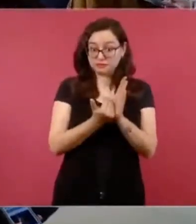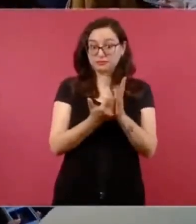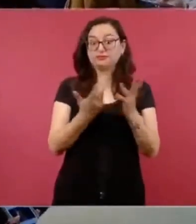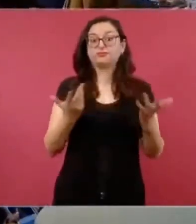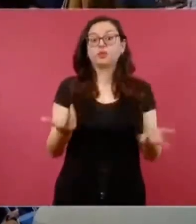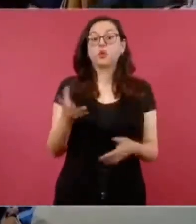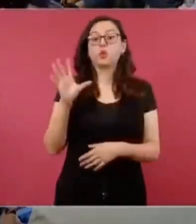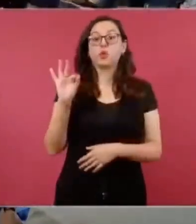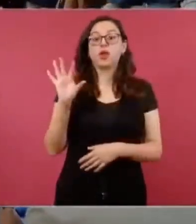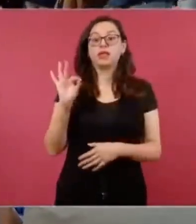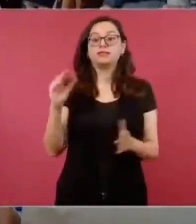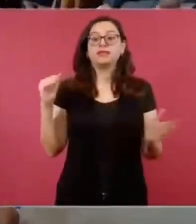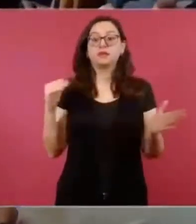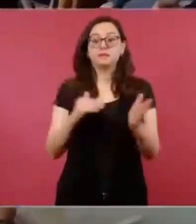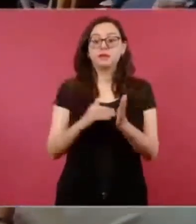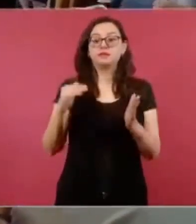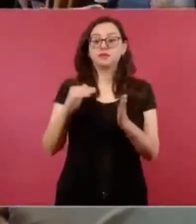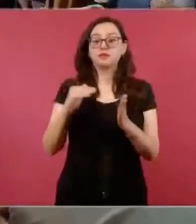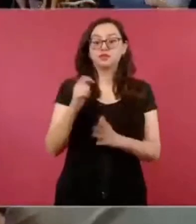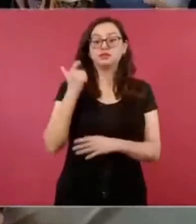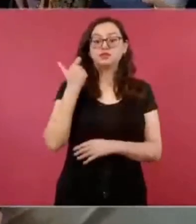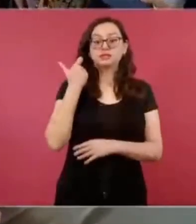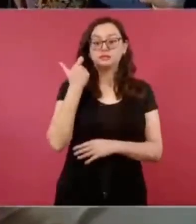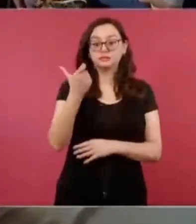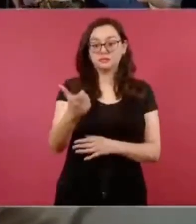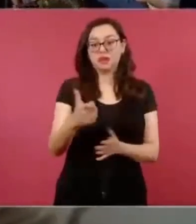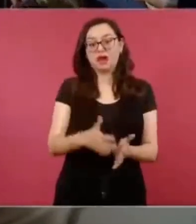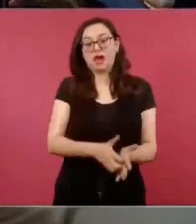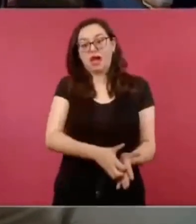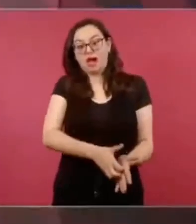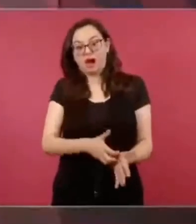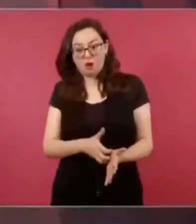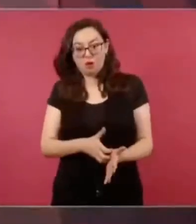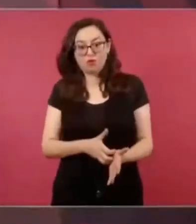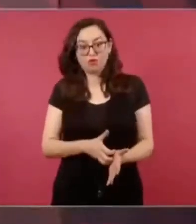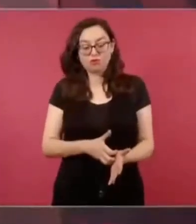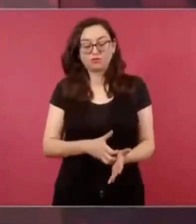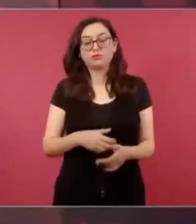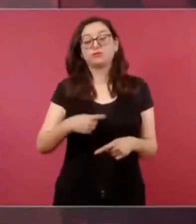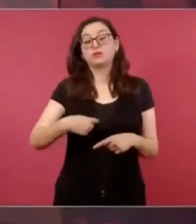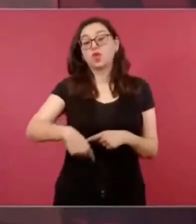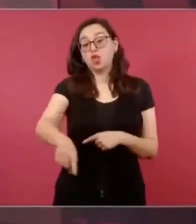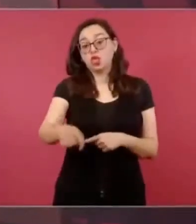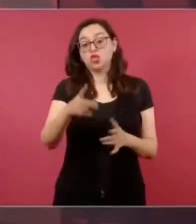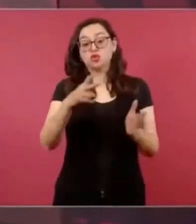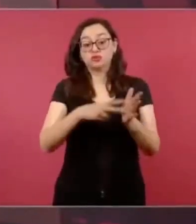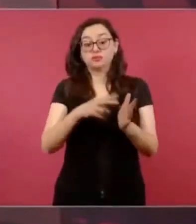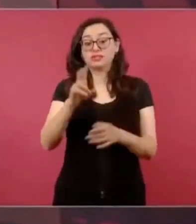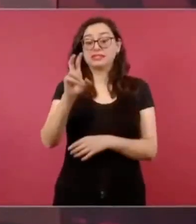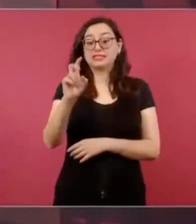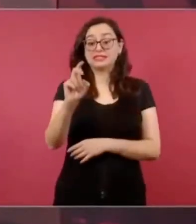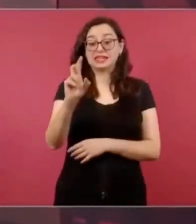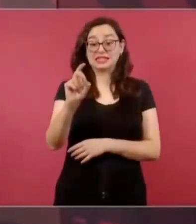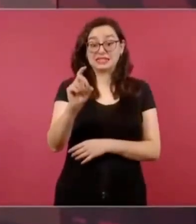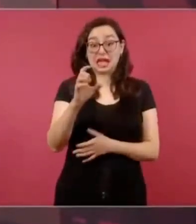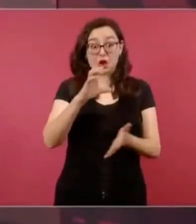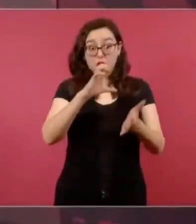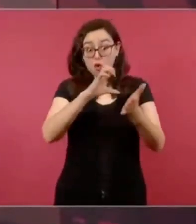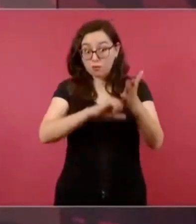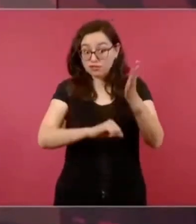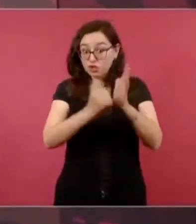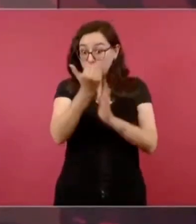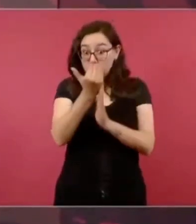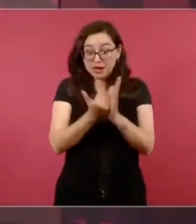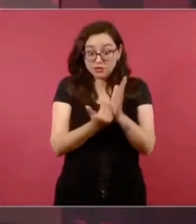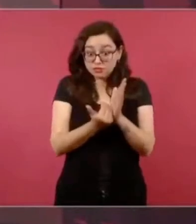40,000 millones de pesos y calculamos que para el 2030 el ahorro, solo por bajar las